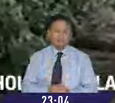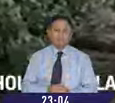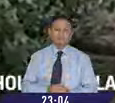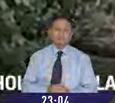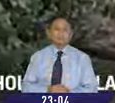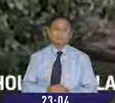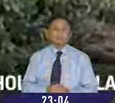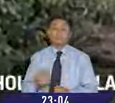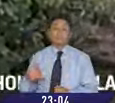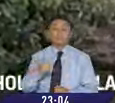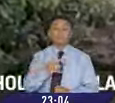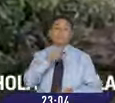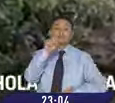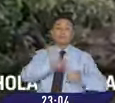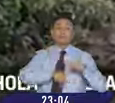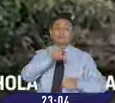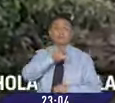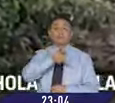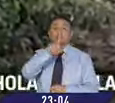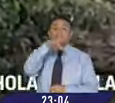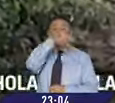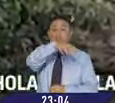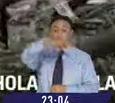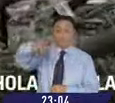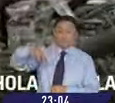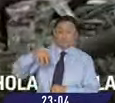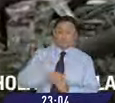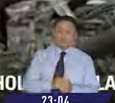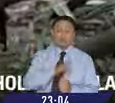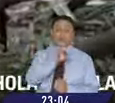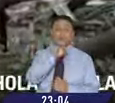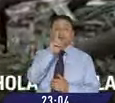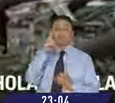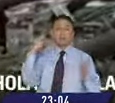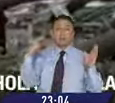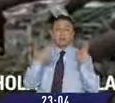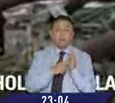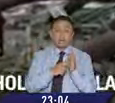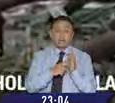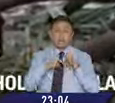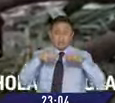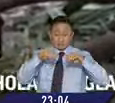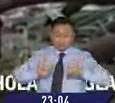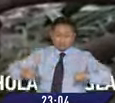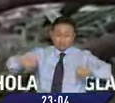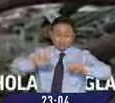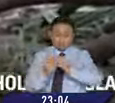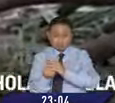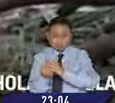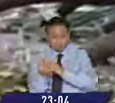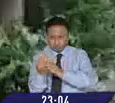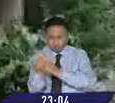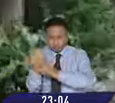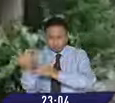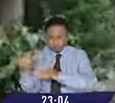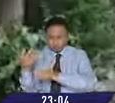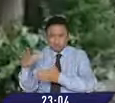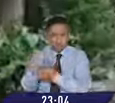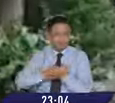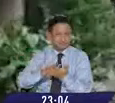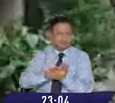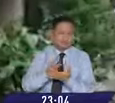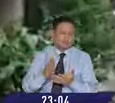Los daños se expanden a 31 distritos con 91.000 hectáreas de sembríos productivos completamente